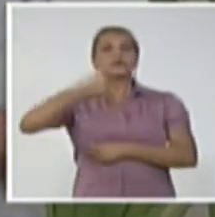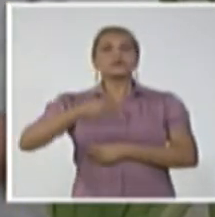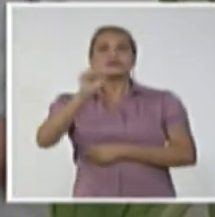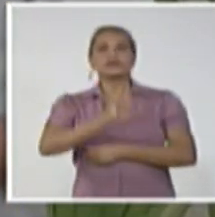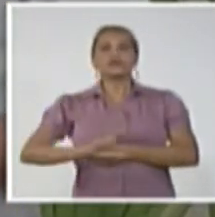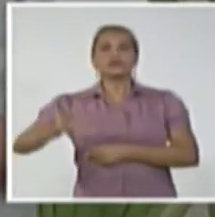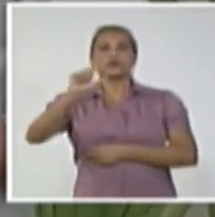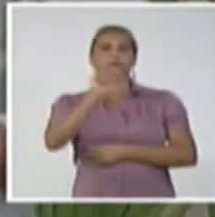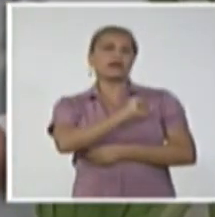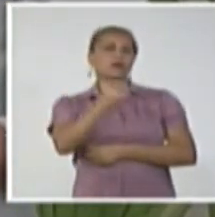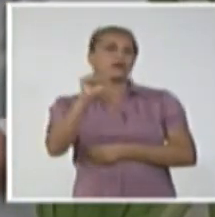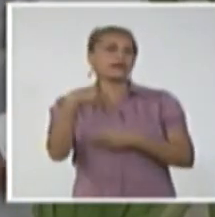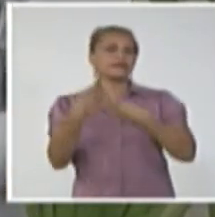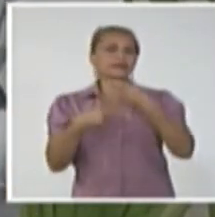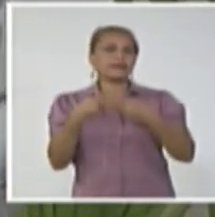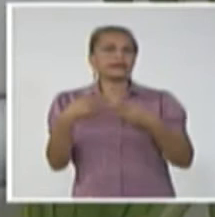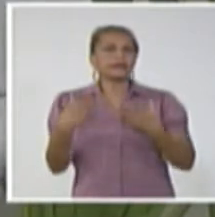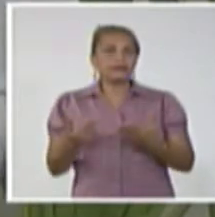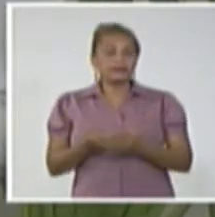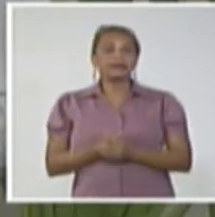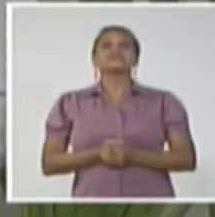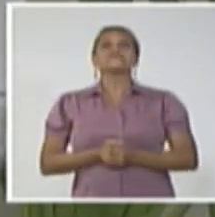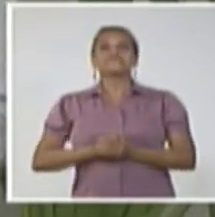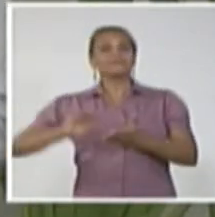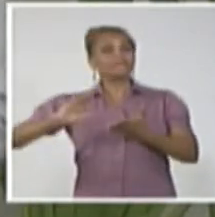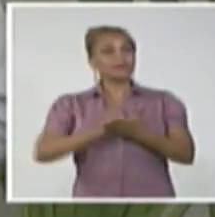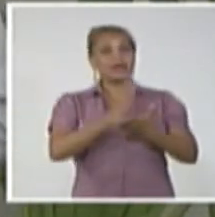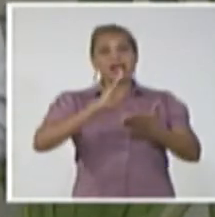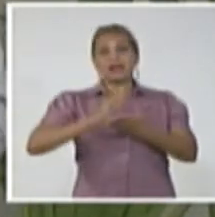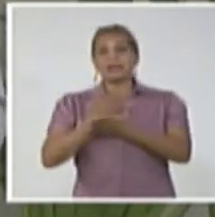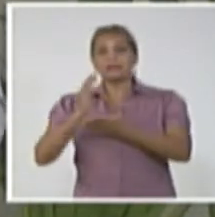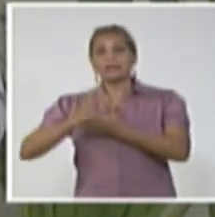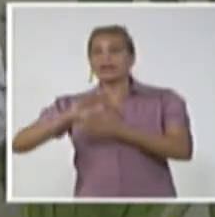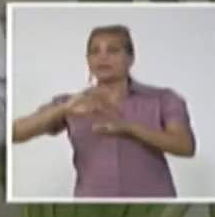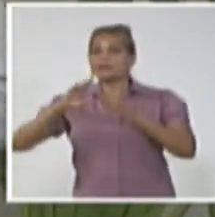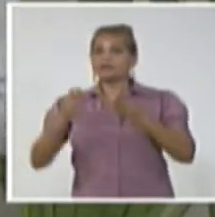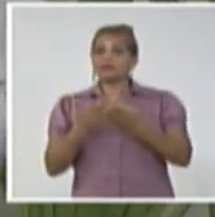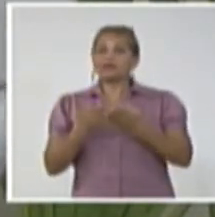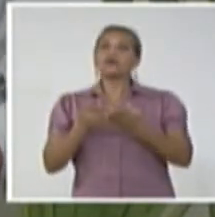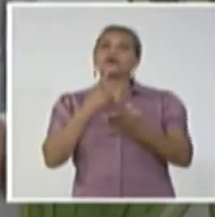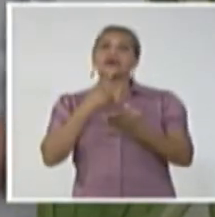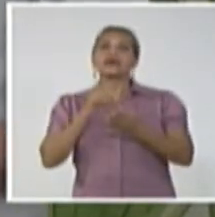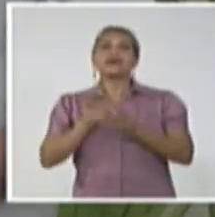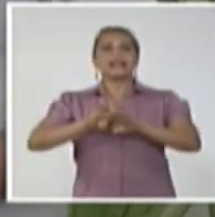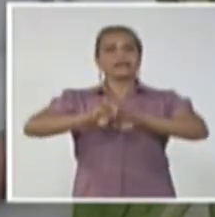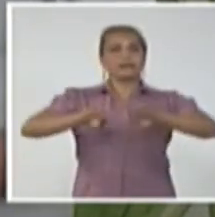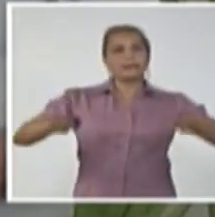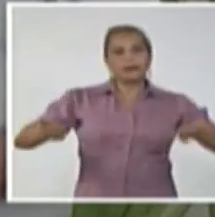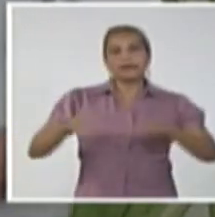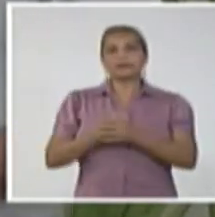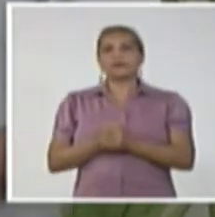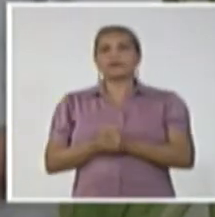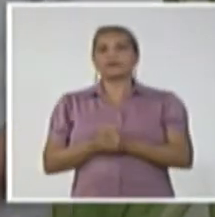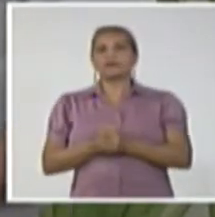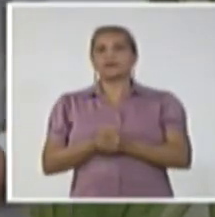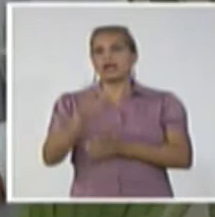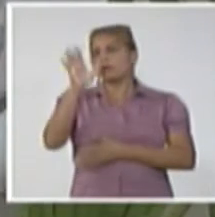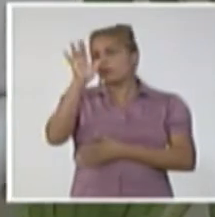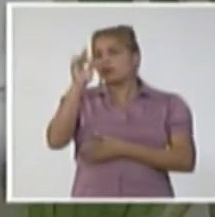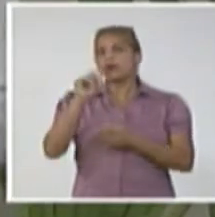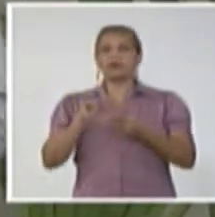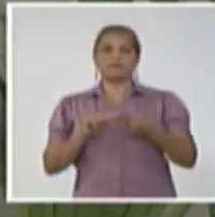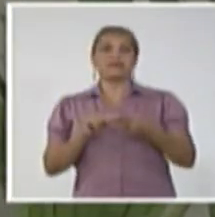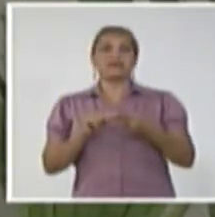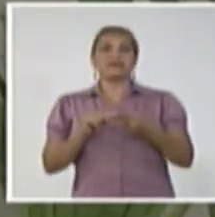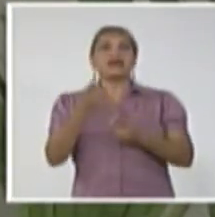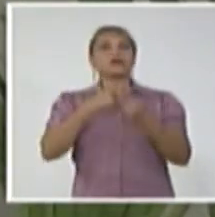lograr la mayor justicia social posible tenemos que eliminar las causas que todavía provocan desigualdades, que crean brechas, que ponen a